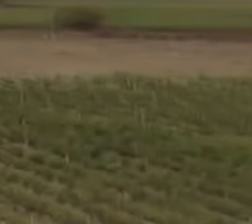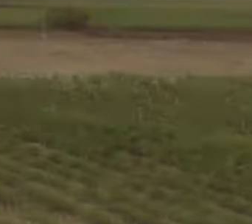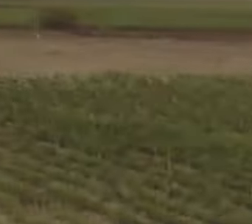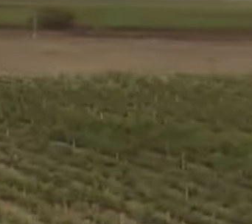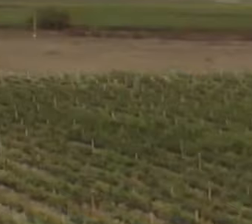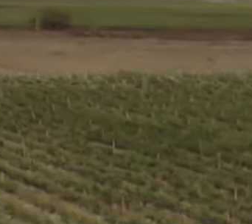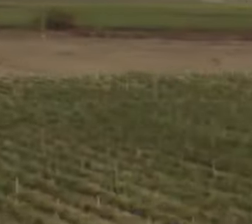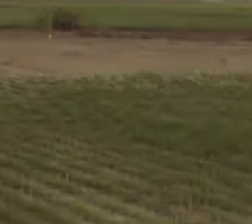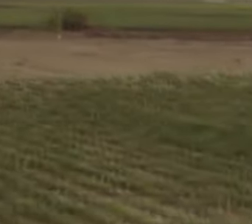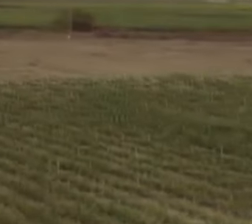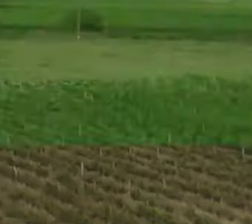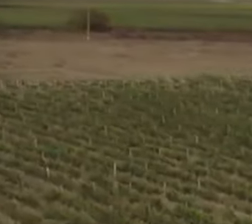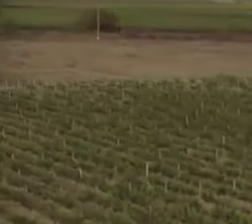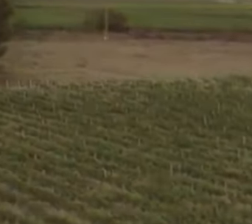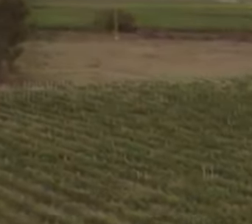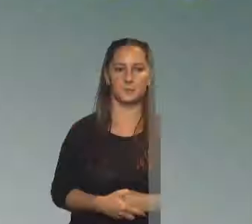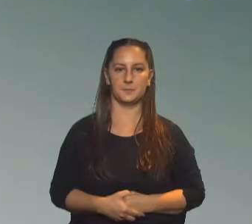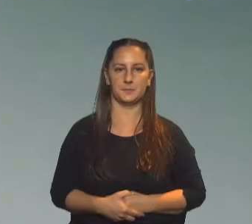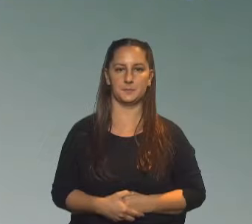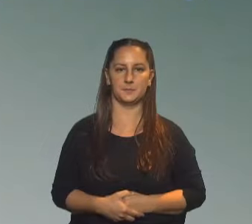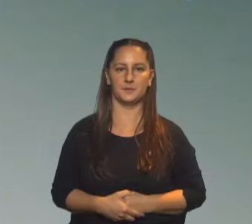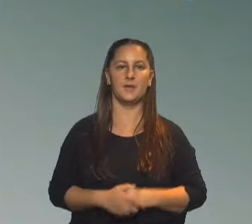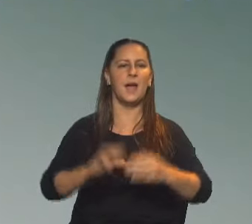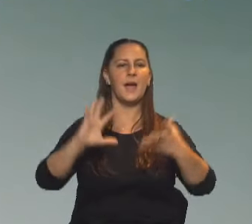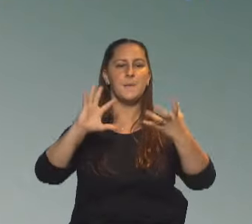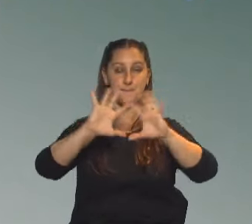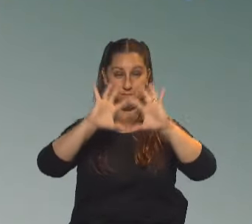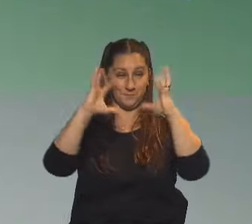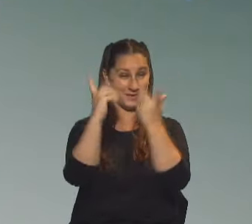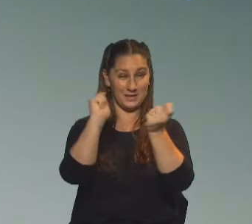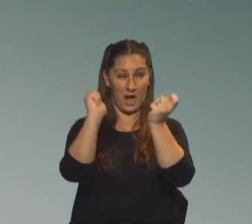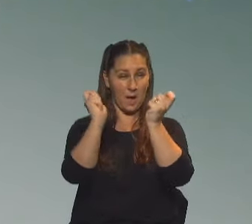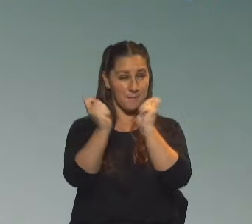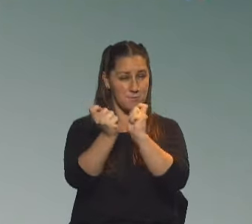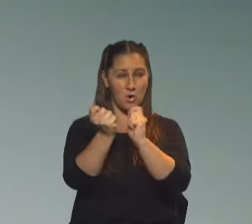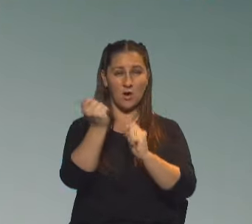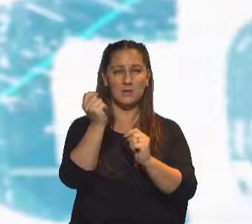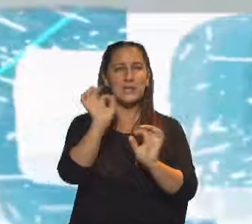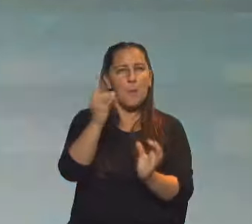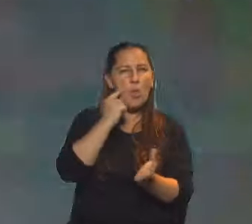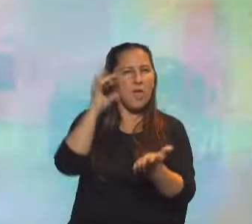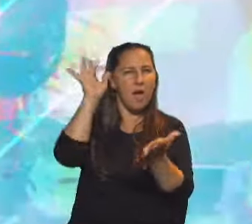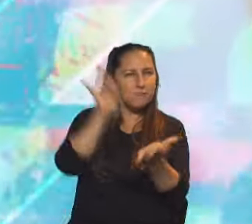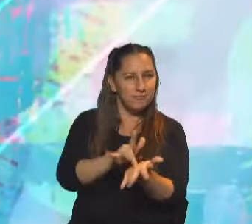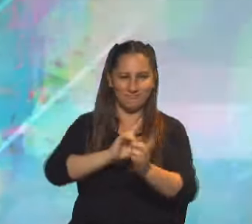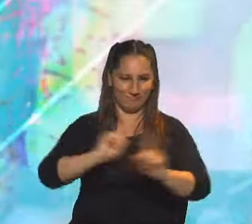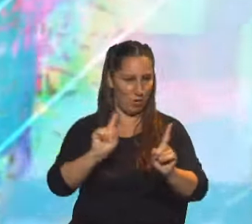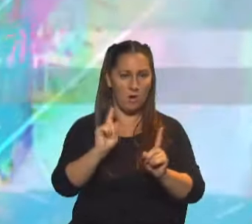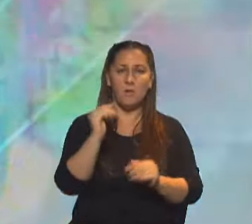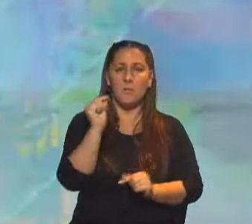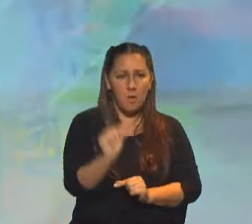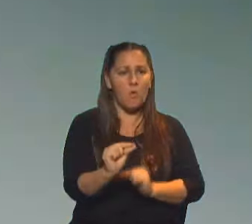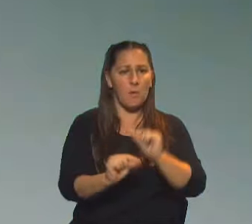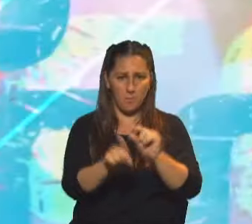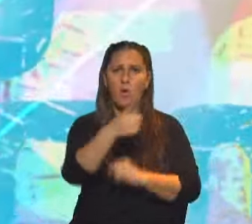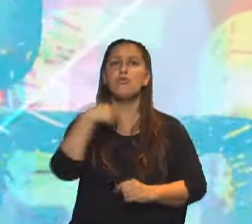14 de agosto de 2028 a las 2 de la tarde. No. El cambio climático es precisamente un proceso en el cual nosotros estamos hoy inmersos. Y lo